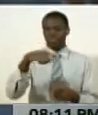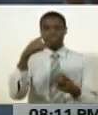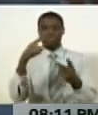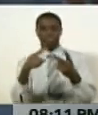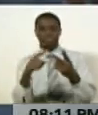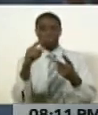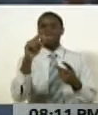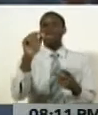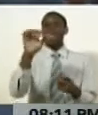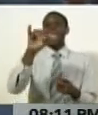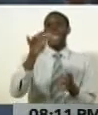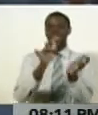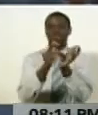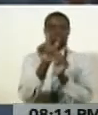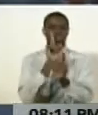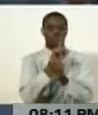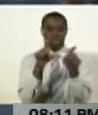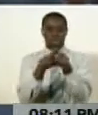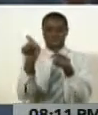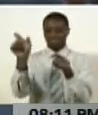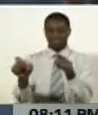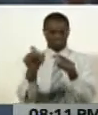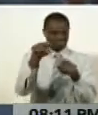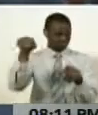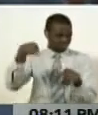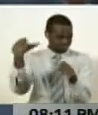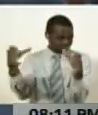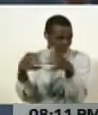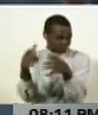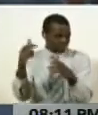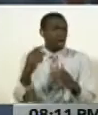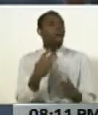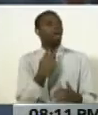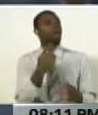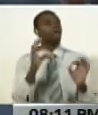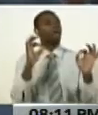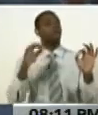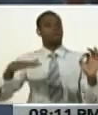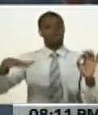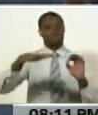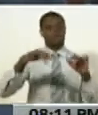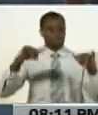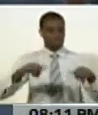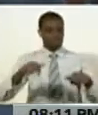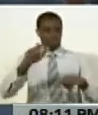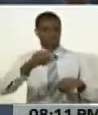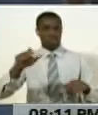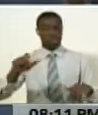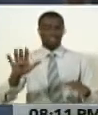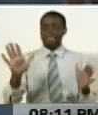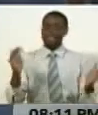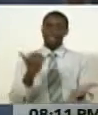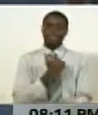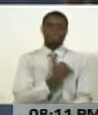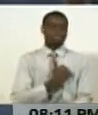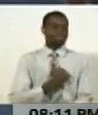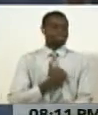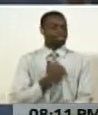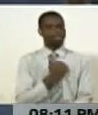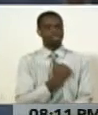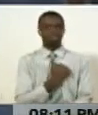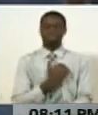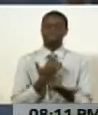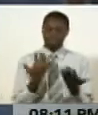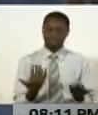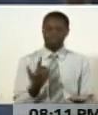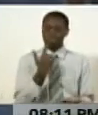Jesús Macabeo, entre otros, quienes son quienes llevan la vocería a nivel regional y que lamentablemente tenemos